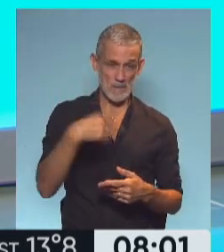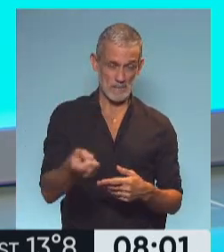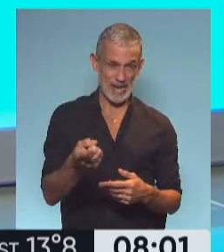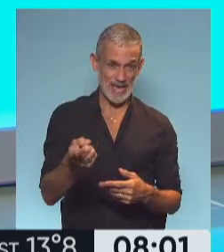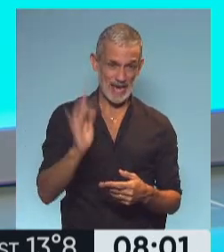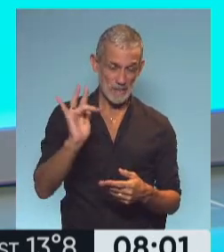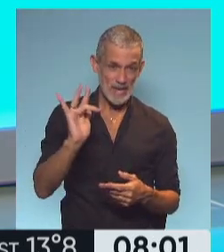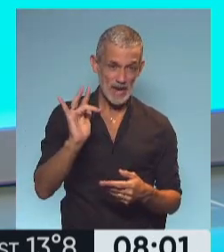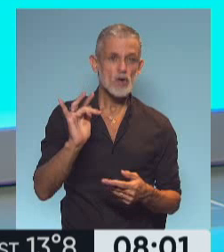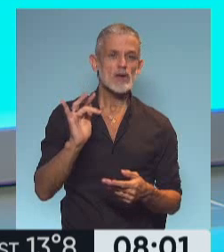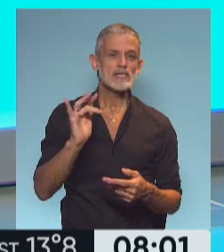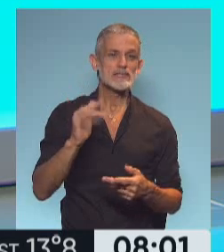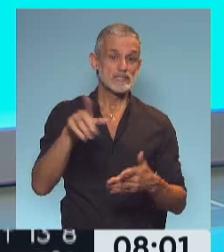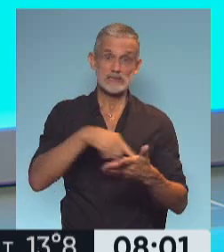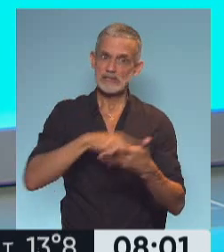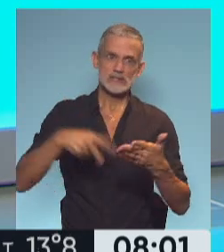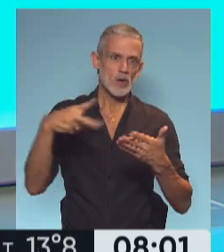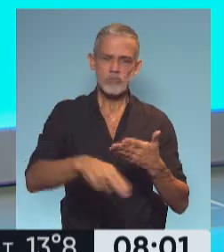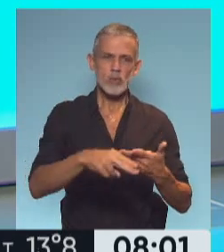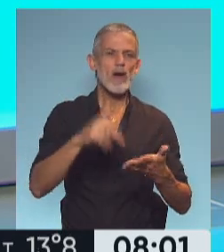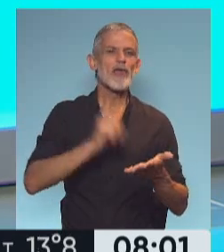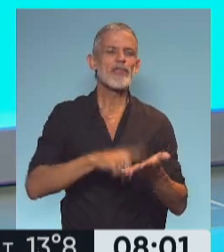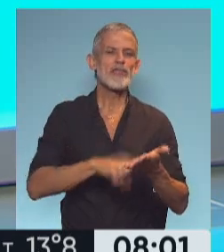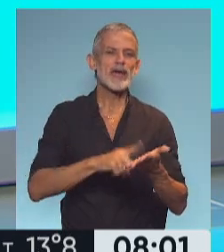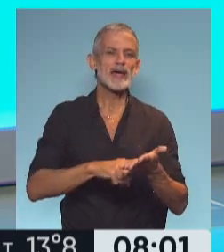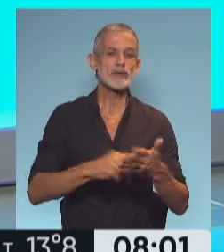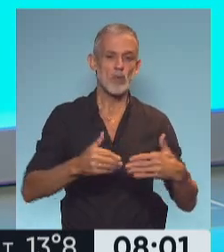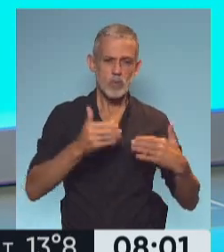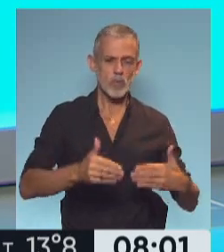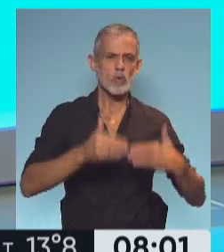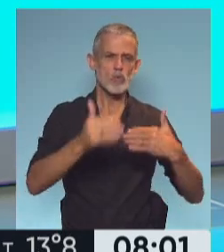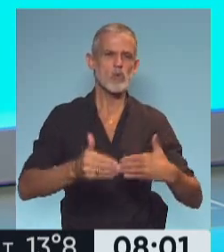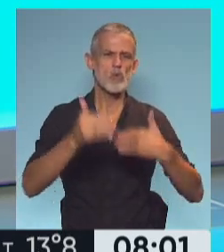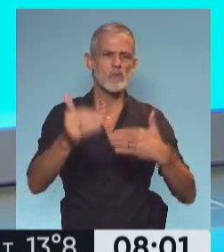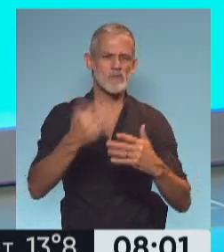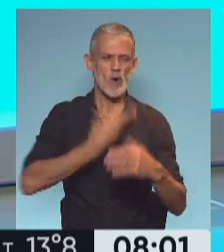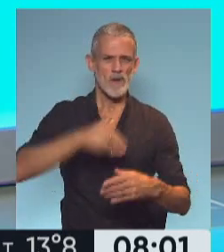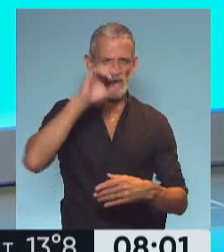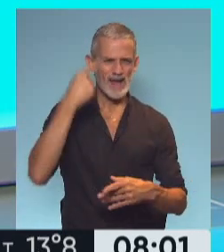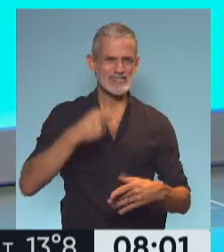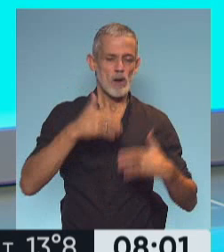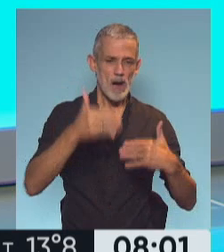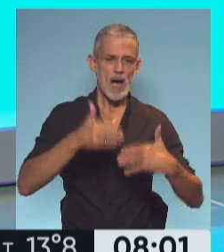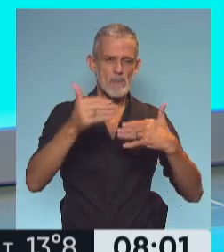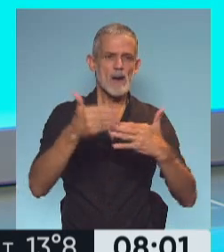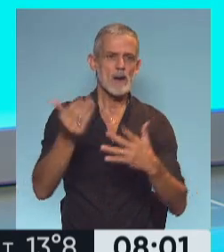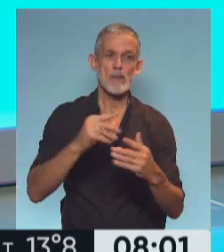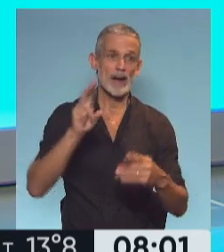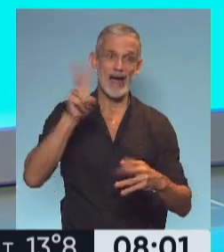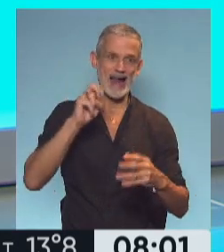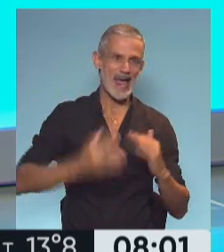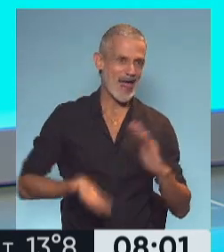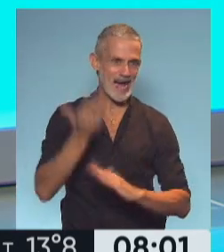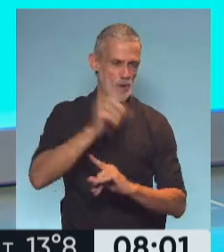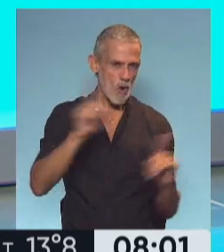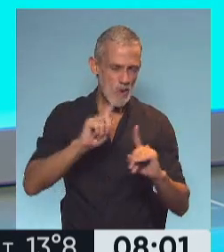mañana, cuando quede sin efecto el decreto que fue prorrogado una y otra vez del Gobierno Nacional para que se eviten los aumentos de